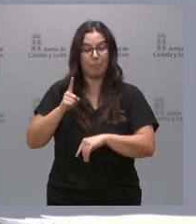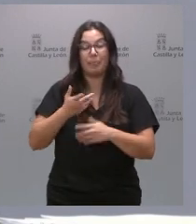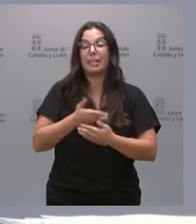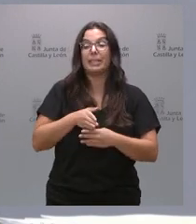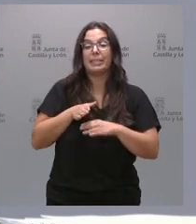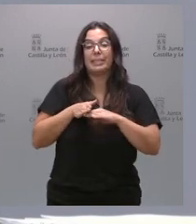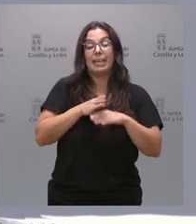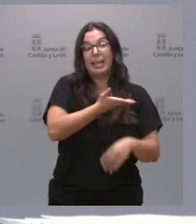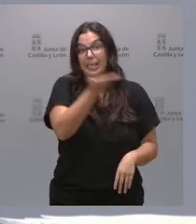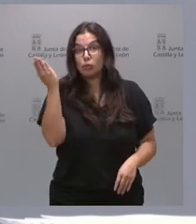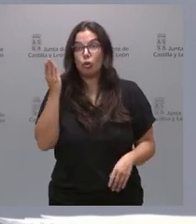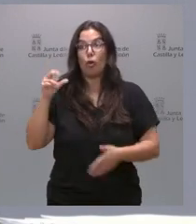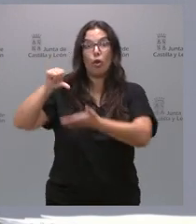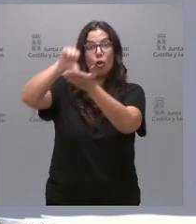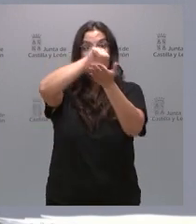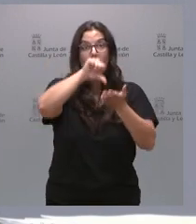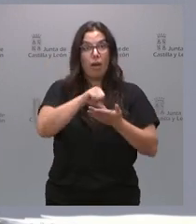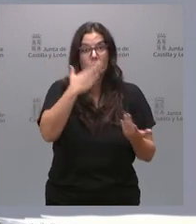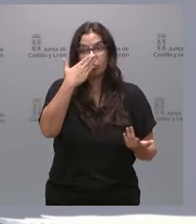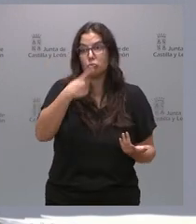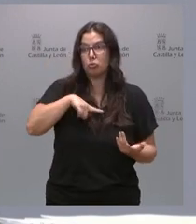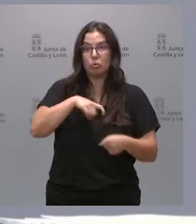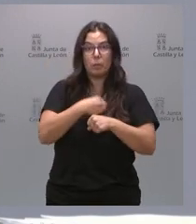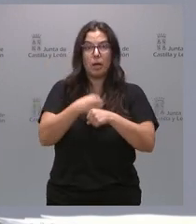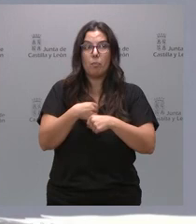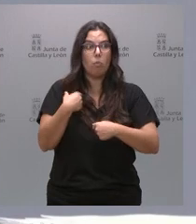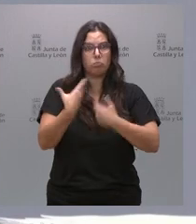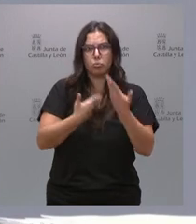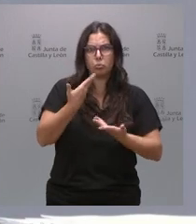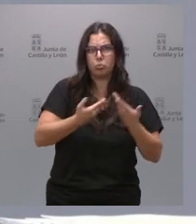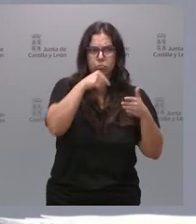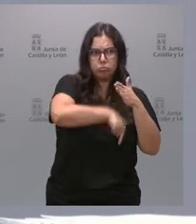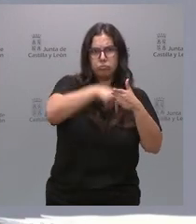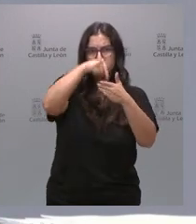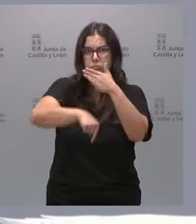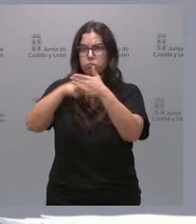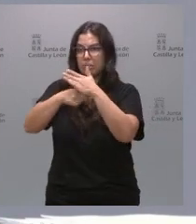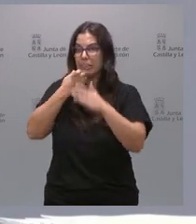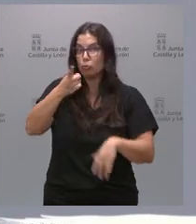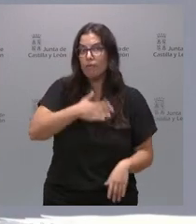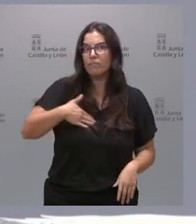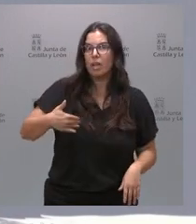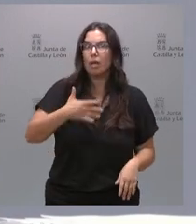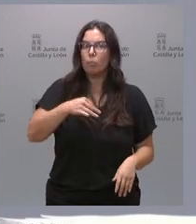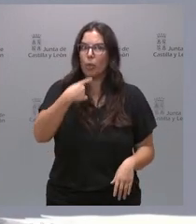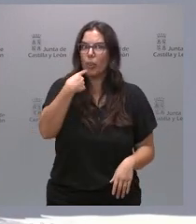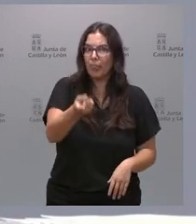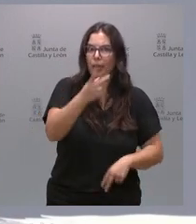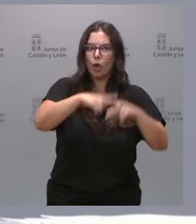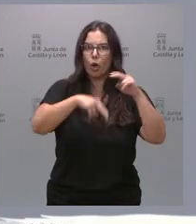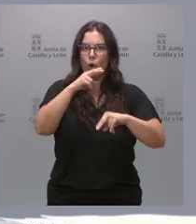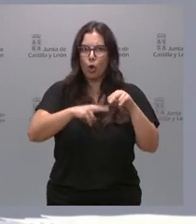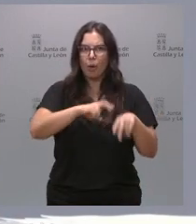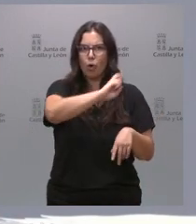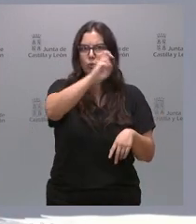de localidades Pues la verdad es que estamos trabajando de forma muy intensa si tienen interés les puedo relatar el conjunto de obras en